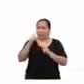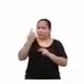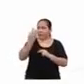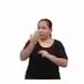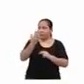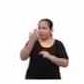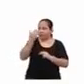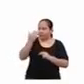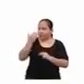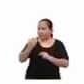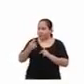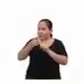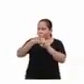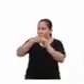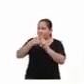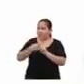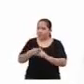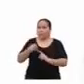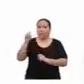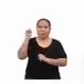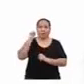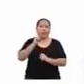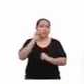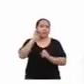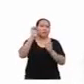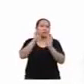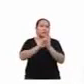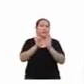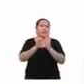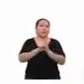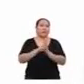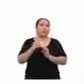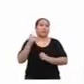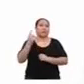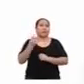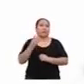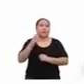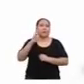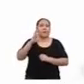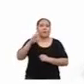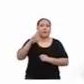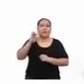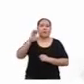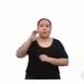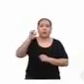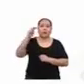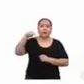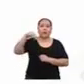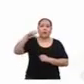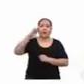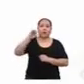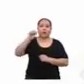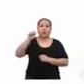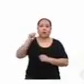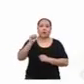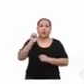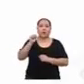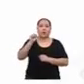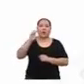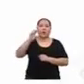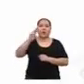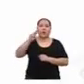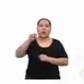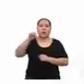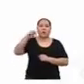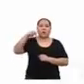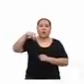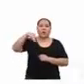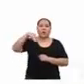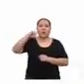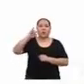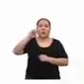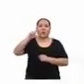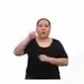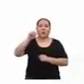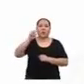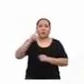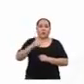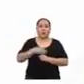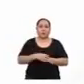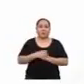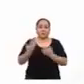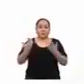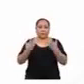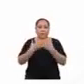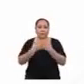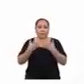primera. Sí, por ejemplo, la frecuencia acumulada en la primera fila o F mayúscula sub 1 coincide con la